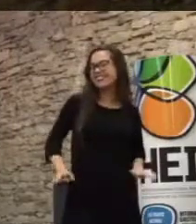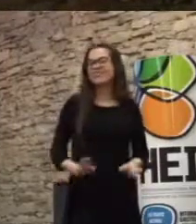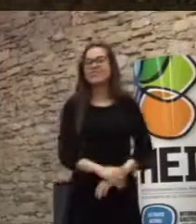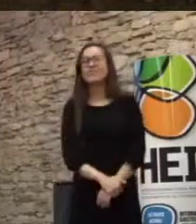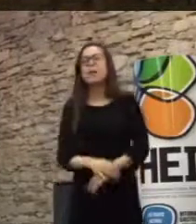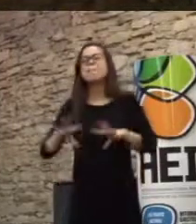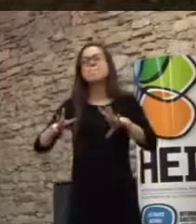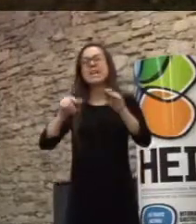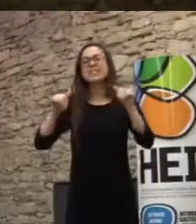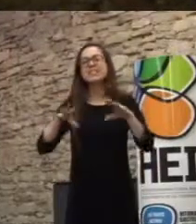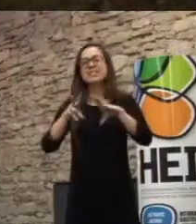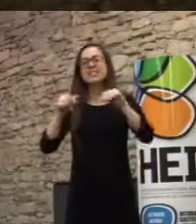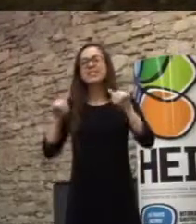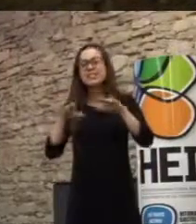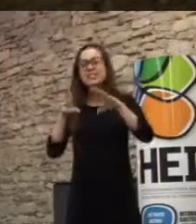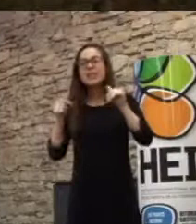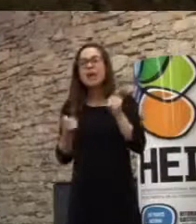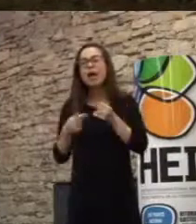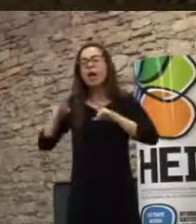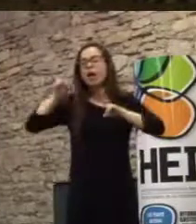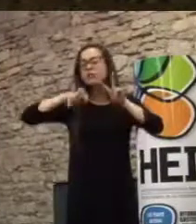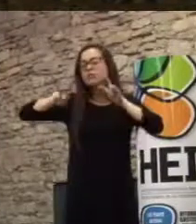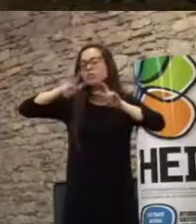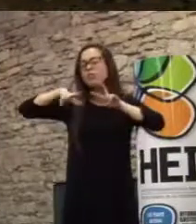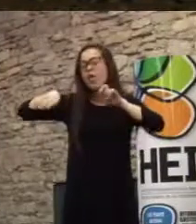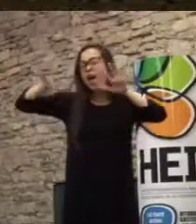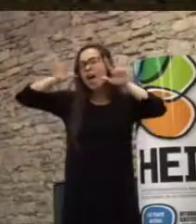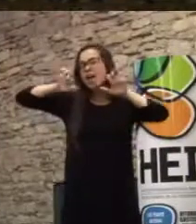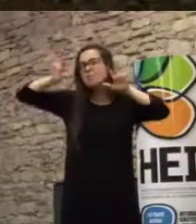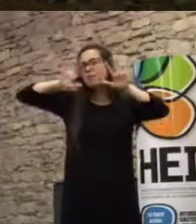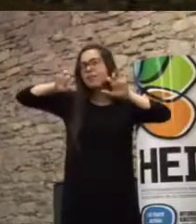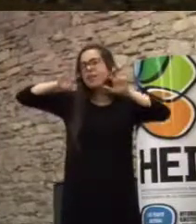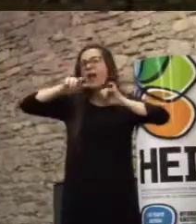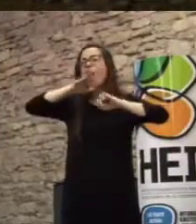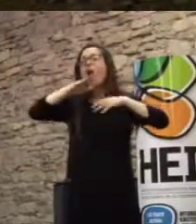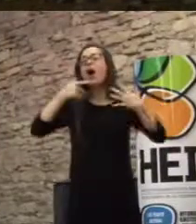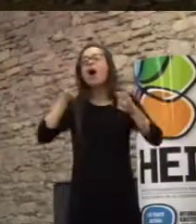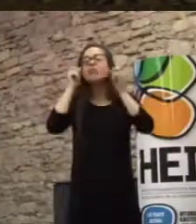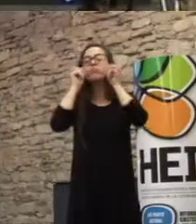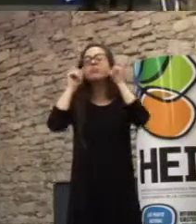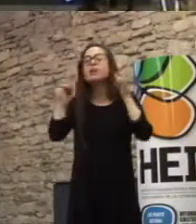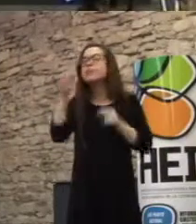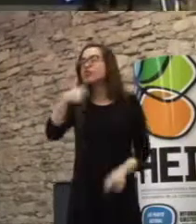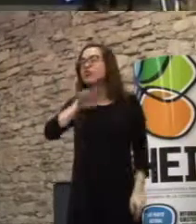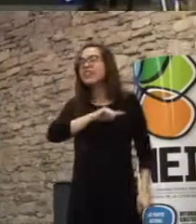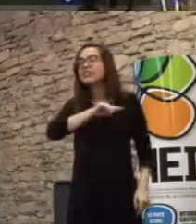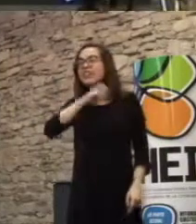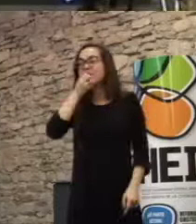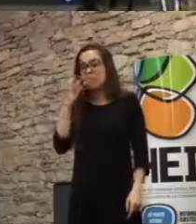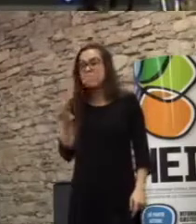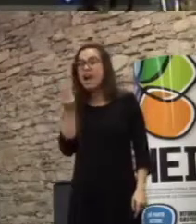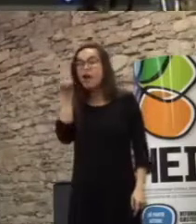masaje descubrir explorar aprender podéis abrir los ojos qué tal os sentís mejor